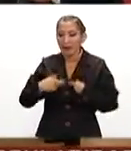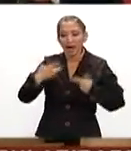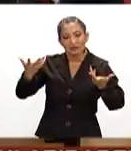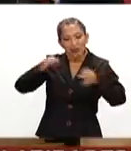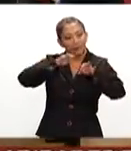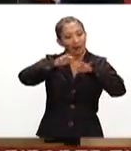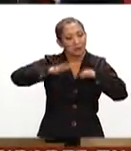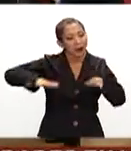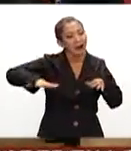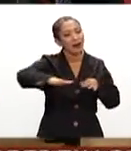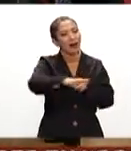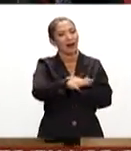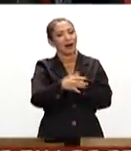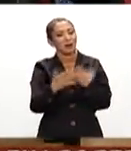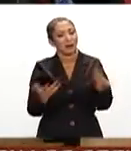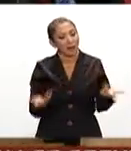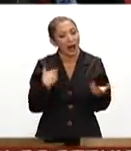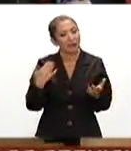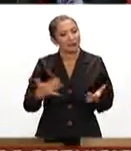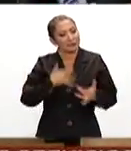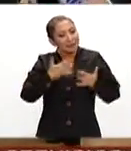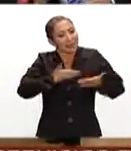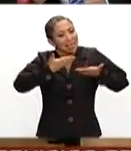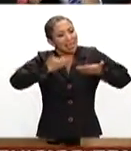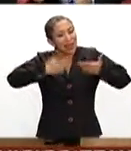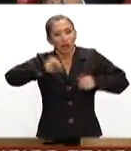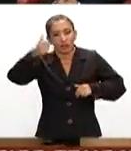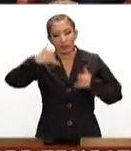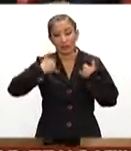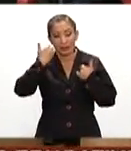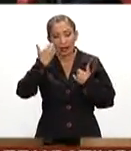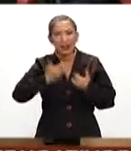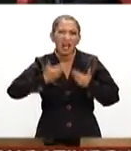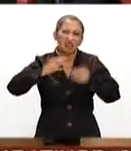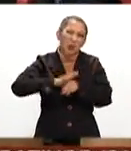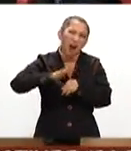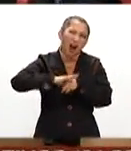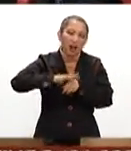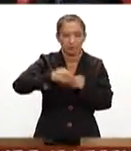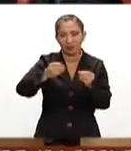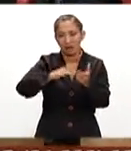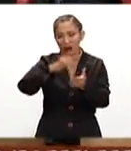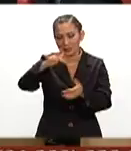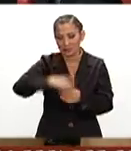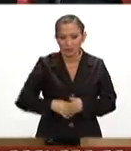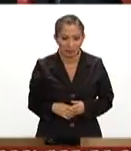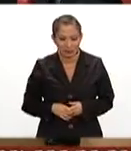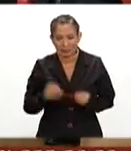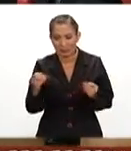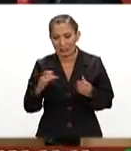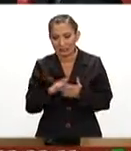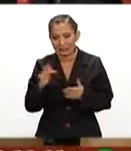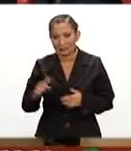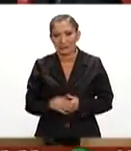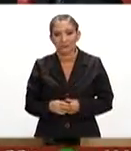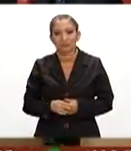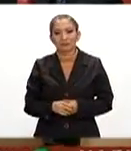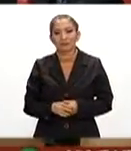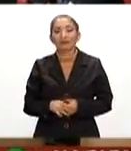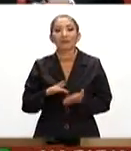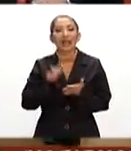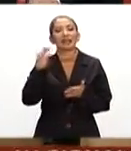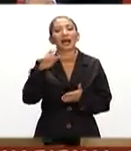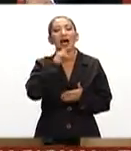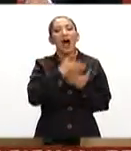generar empleos, a, claro, inspirar a otros jóvenes que quieren emprender negocios. Gracias por estar con nosotros. Pues muchas gracias. Gracias. Al contrario.